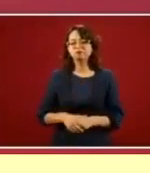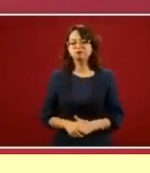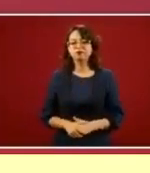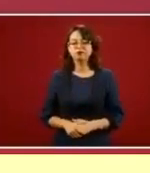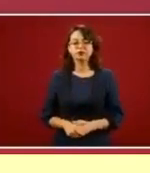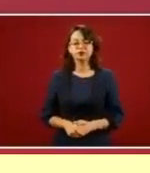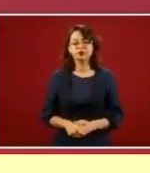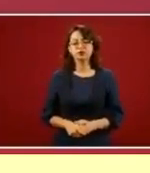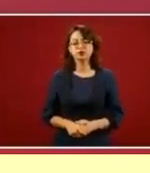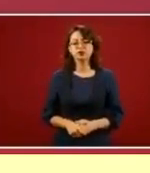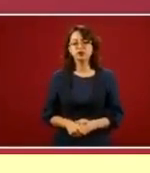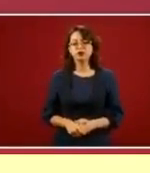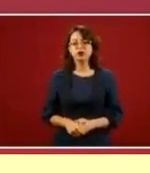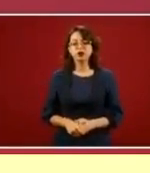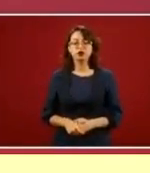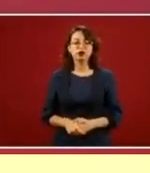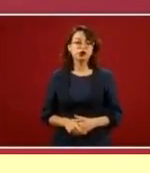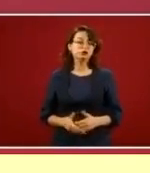sea